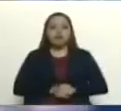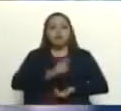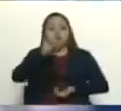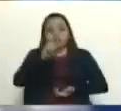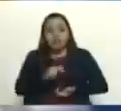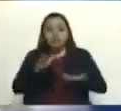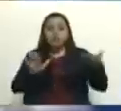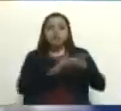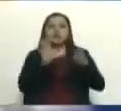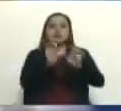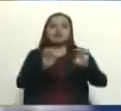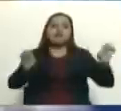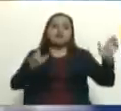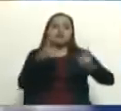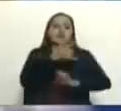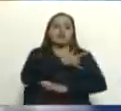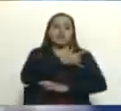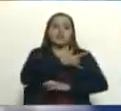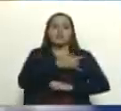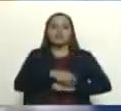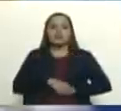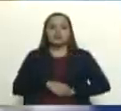el campo de la educación universitaria,